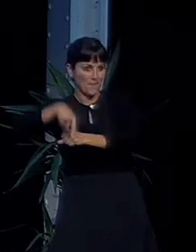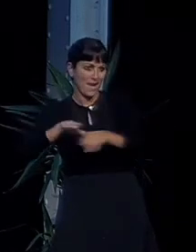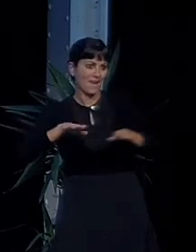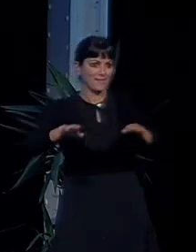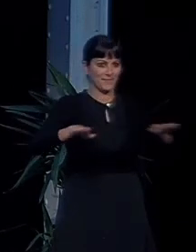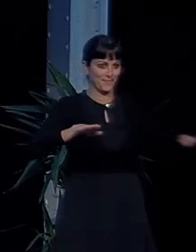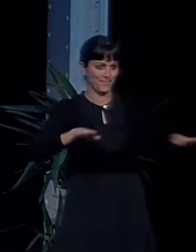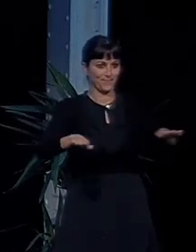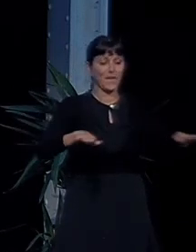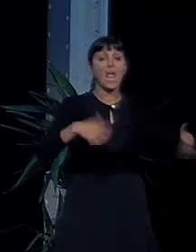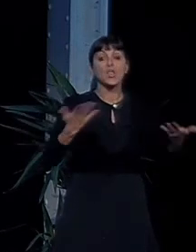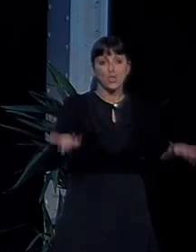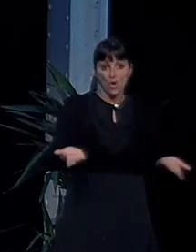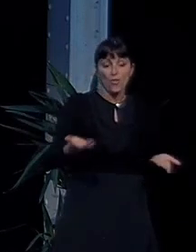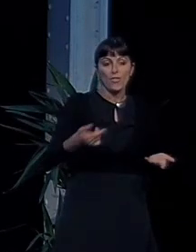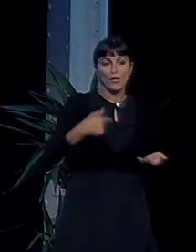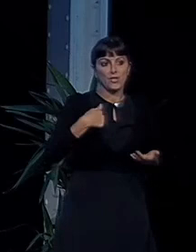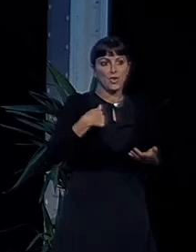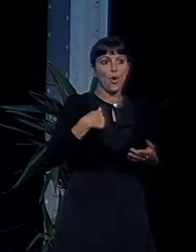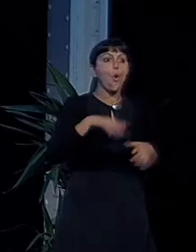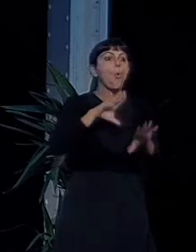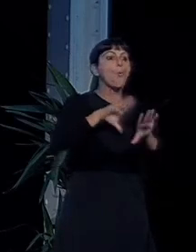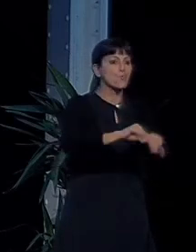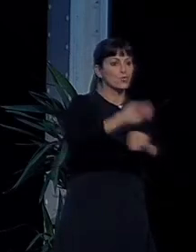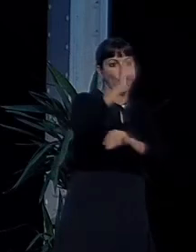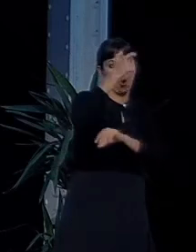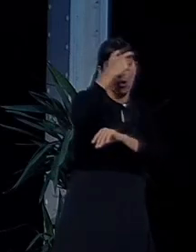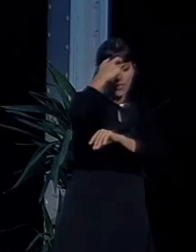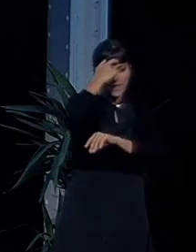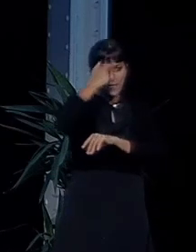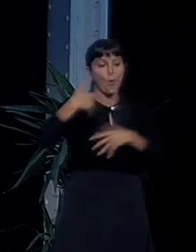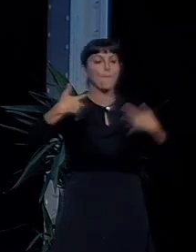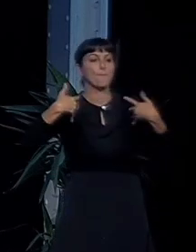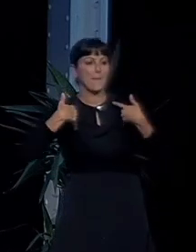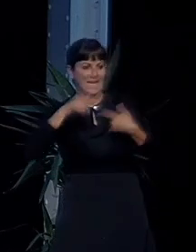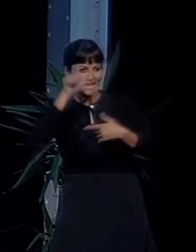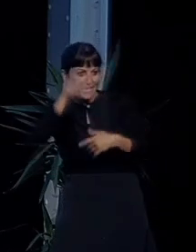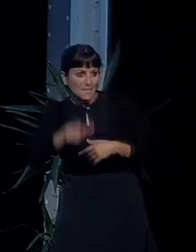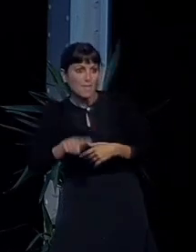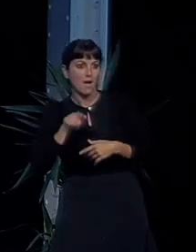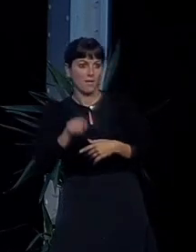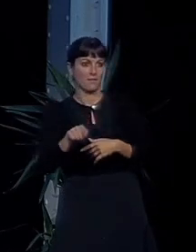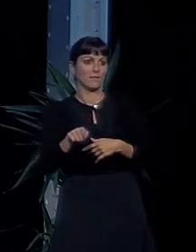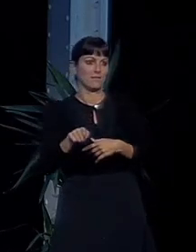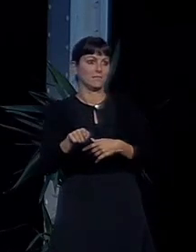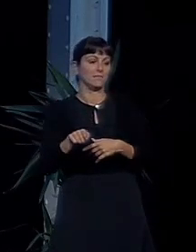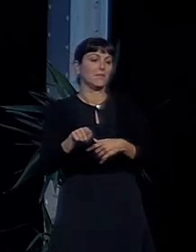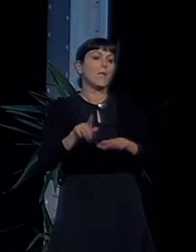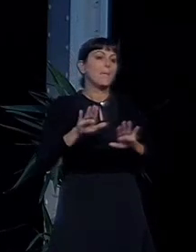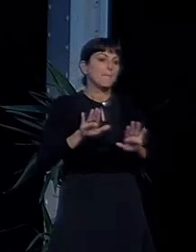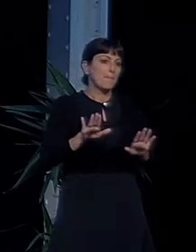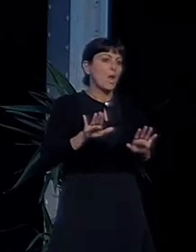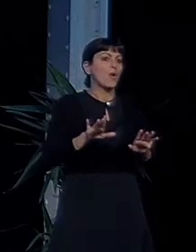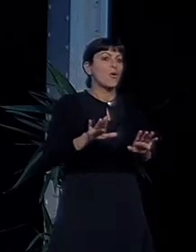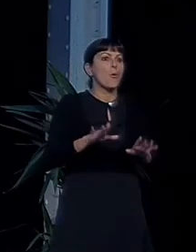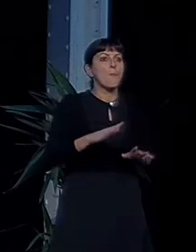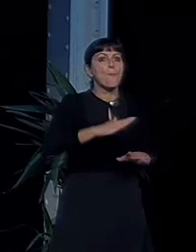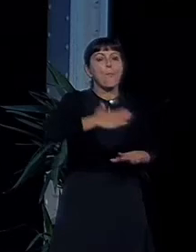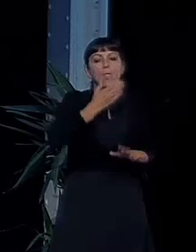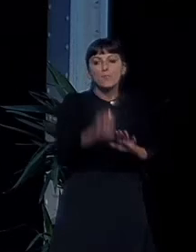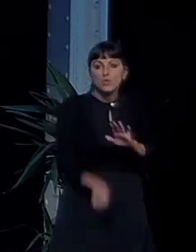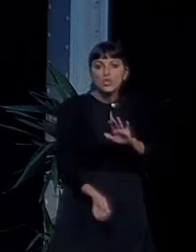en cómo reutilizamos, ¿no?, el concepto de víctima, y que hay que darle muchas vueltas, ¿no? Pero ¿cómo podríamos también